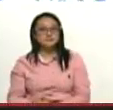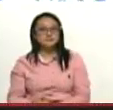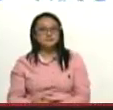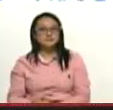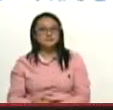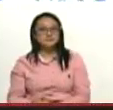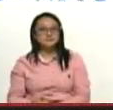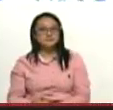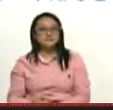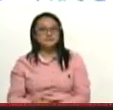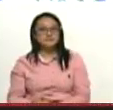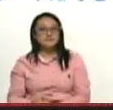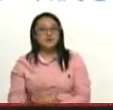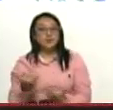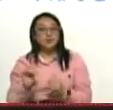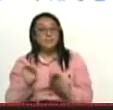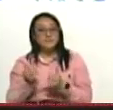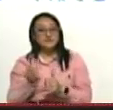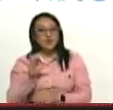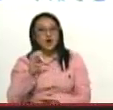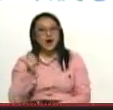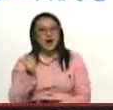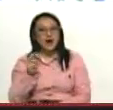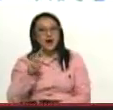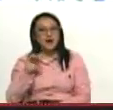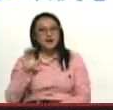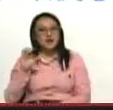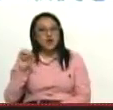cuando se inició el